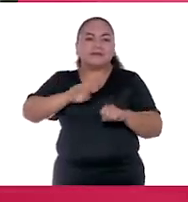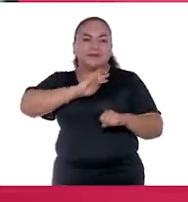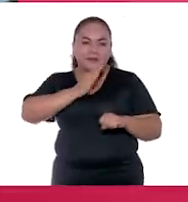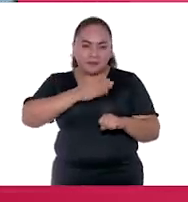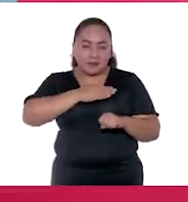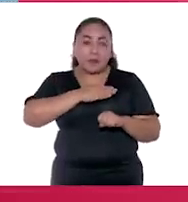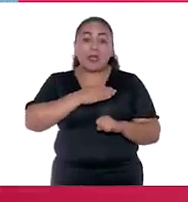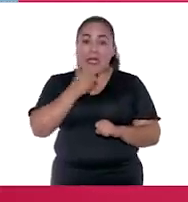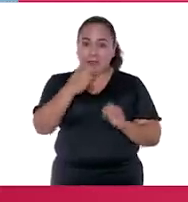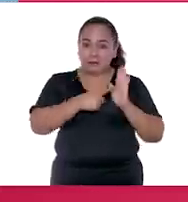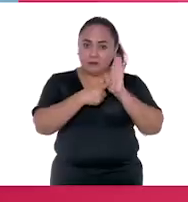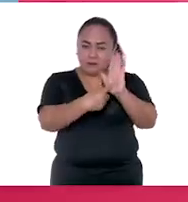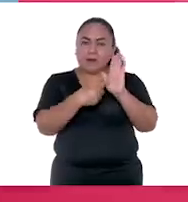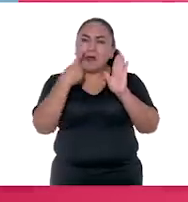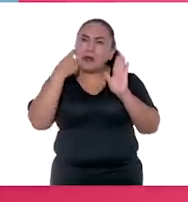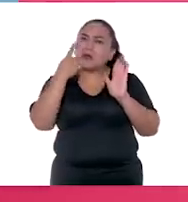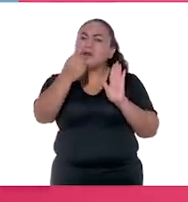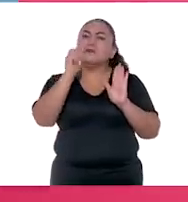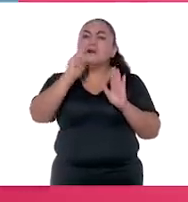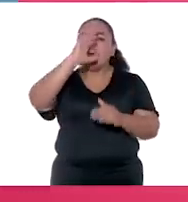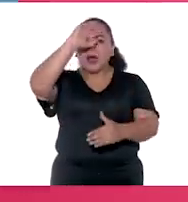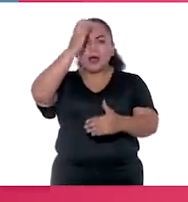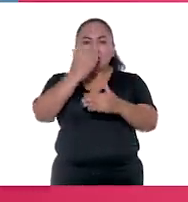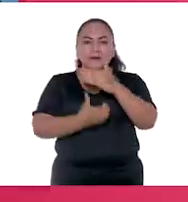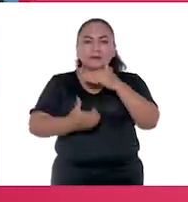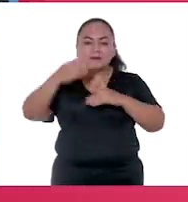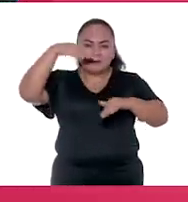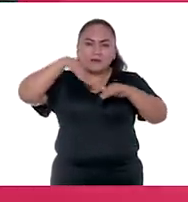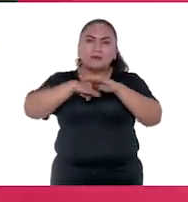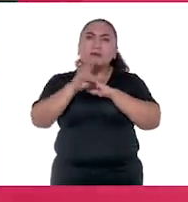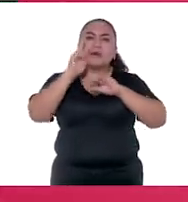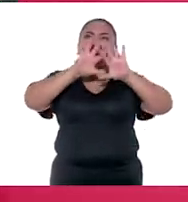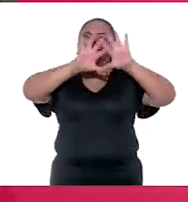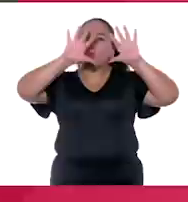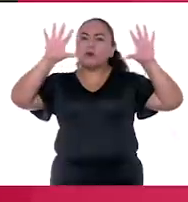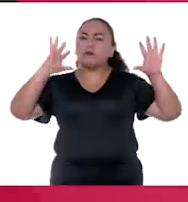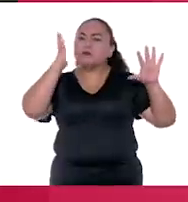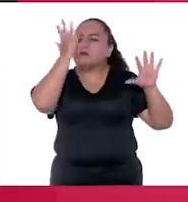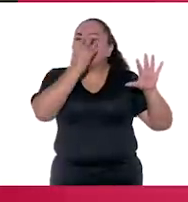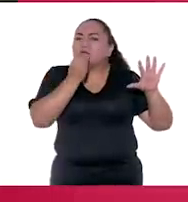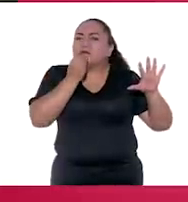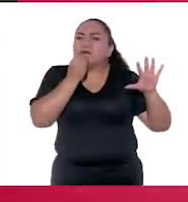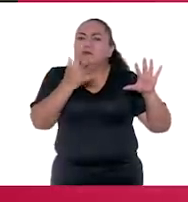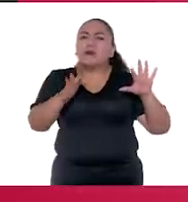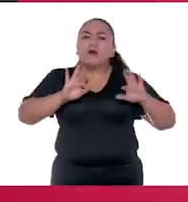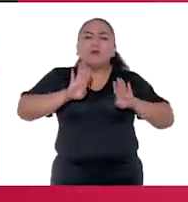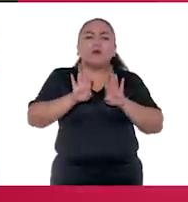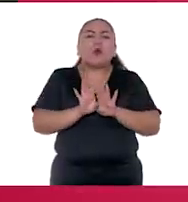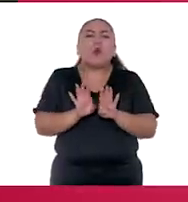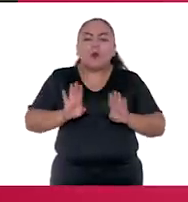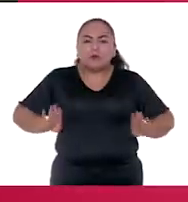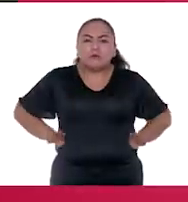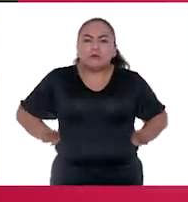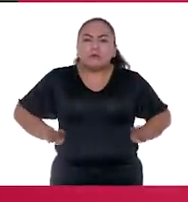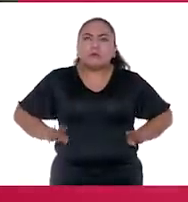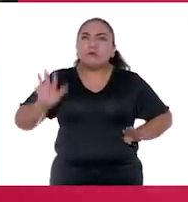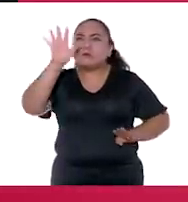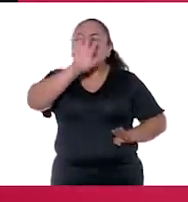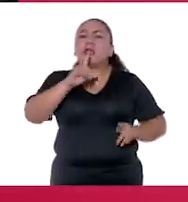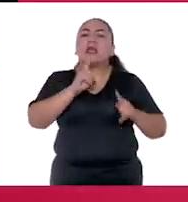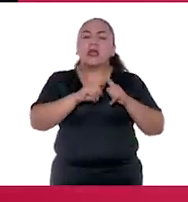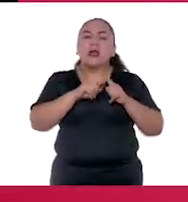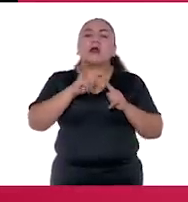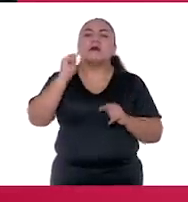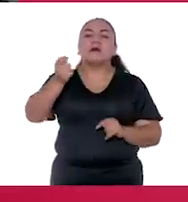Para muestra, basta acercarse a la catedral y ver su hermosa fachada churrigueresca dedicada a Santiago, que es el patrono